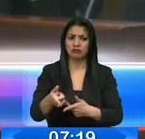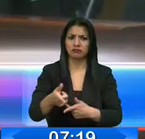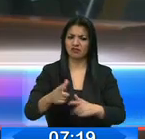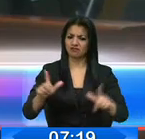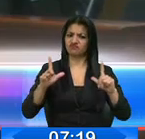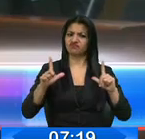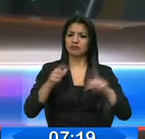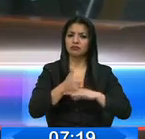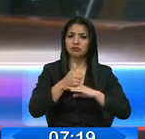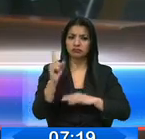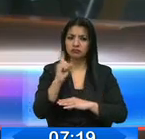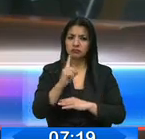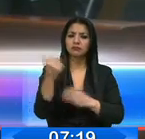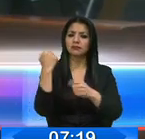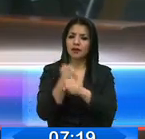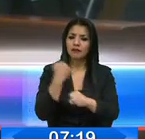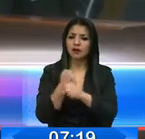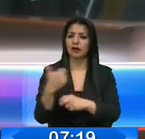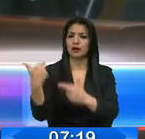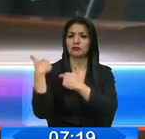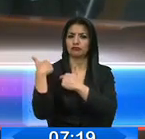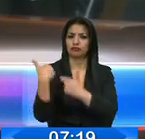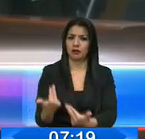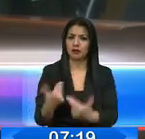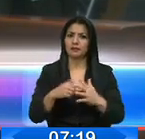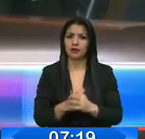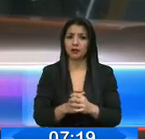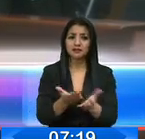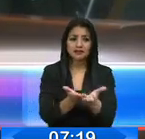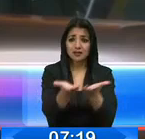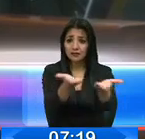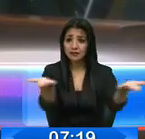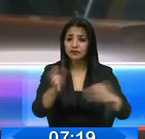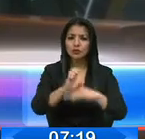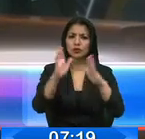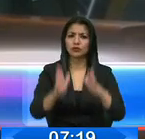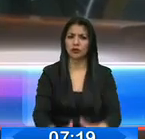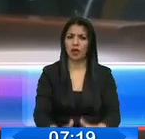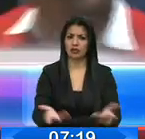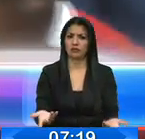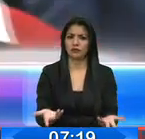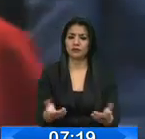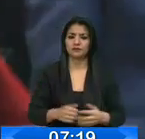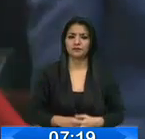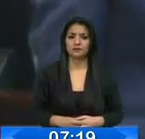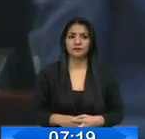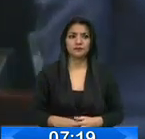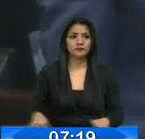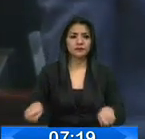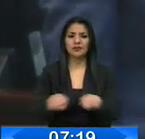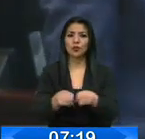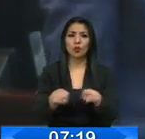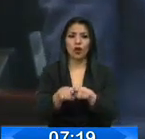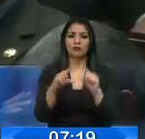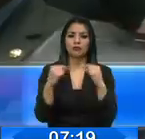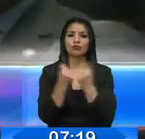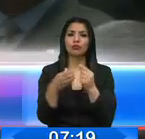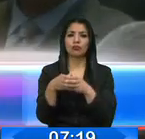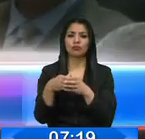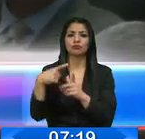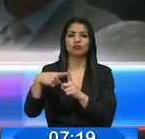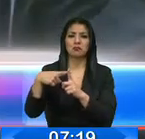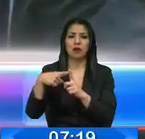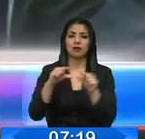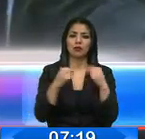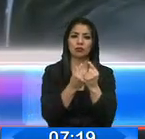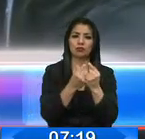trabaje responsablemente, que le sirva al pueblo ecuatoriano en sus más caros intereses. Lo mismo en el sector de Suma, los socialcristianos